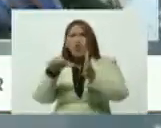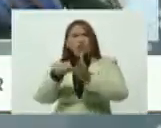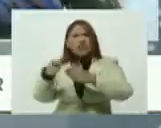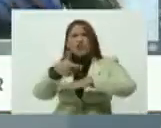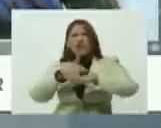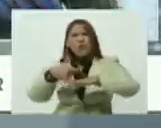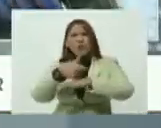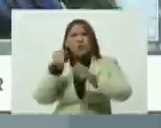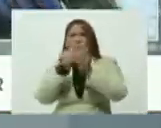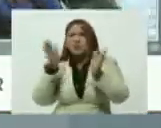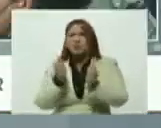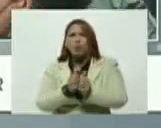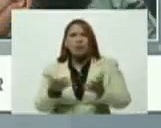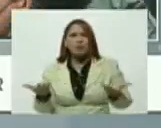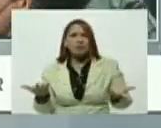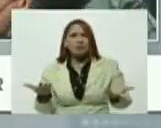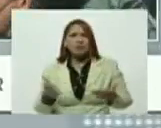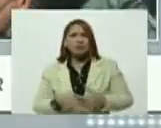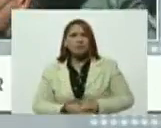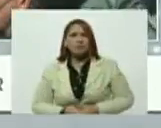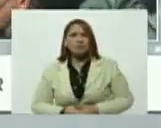gobernador?